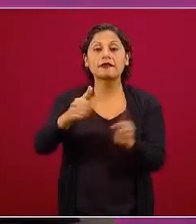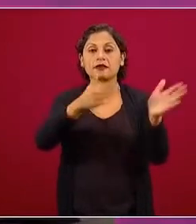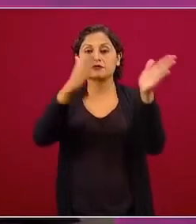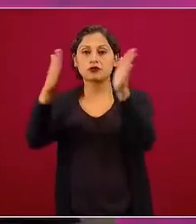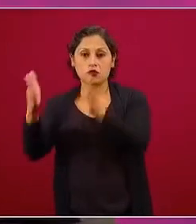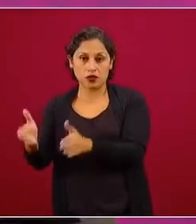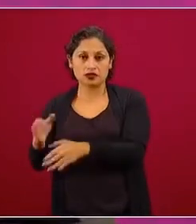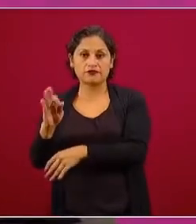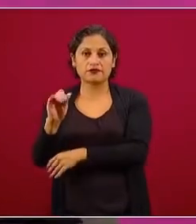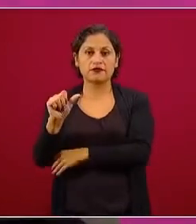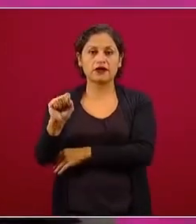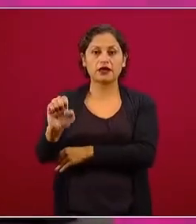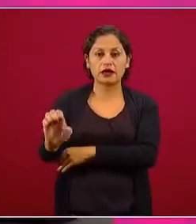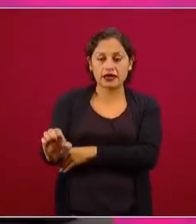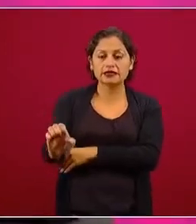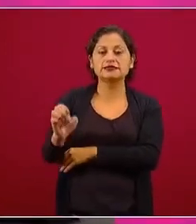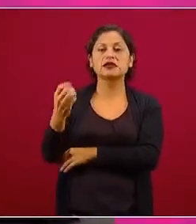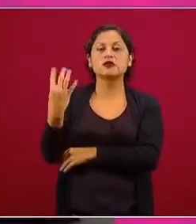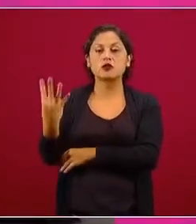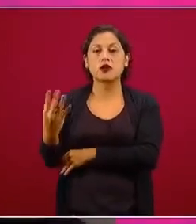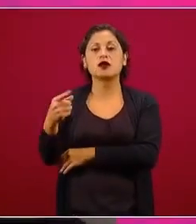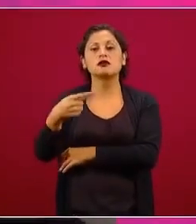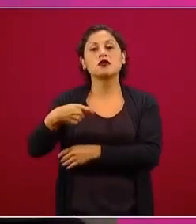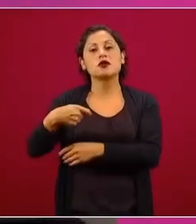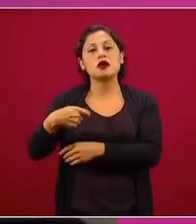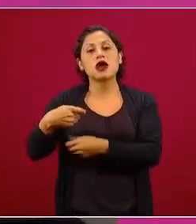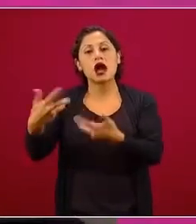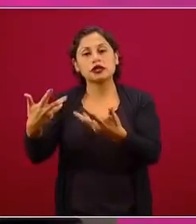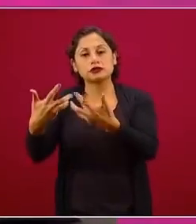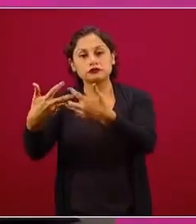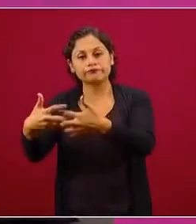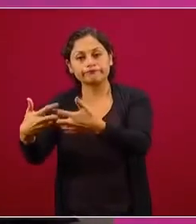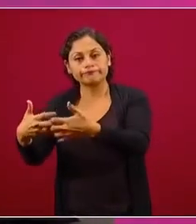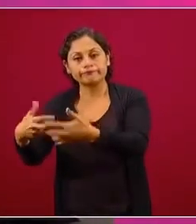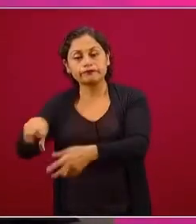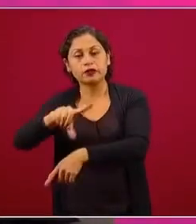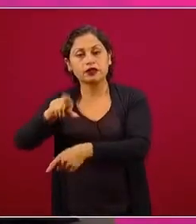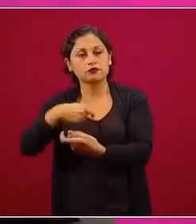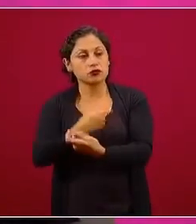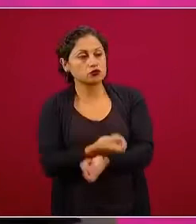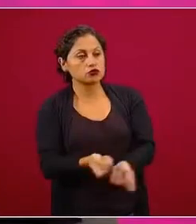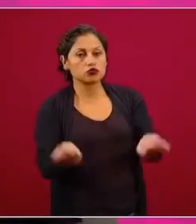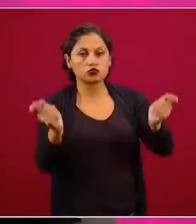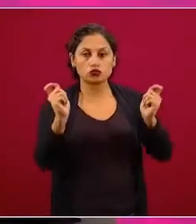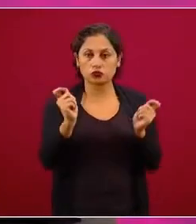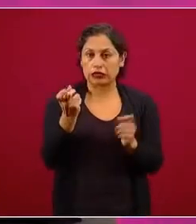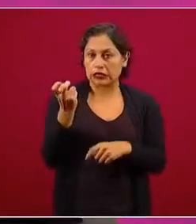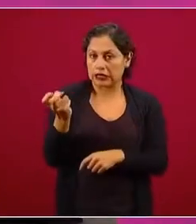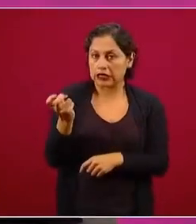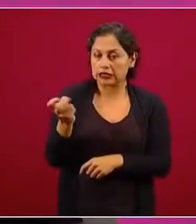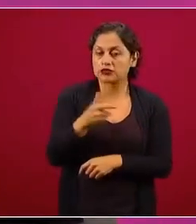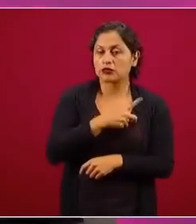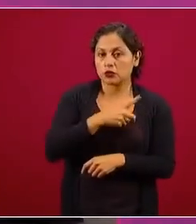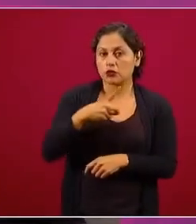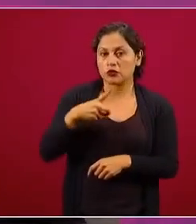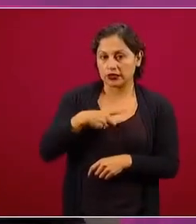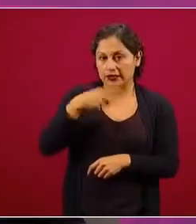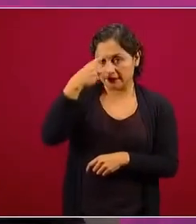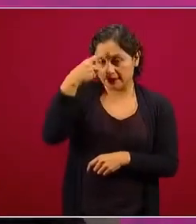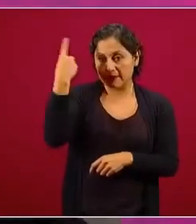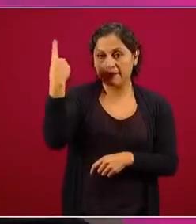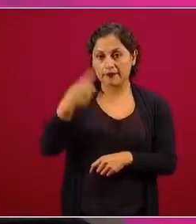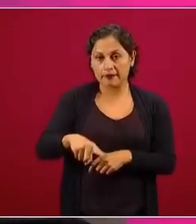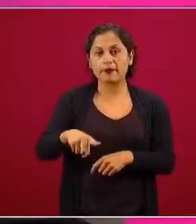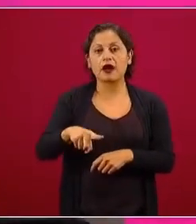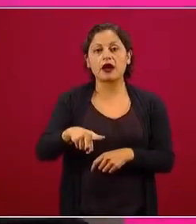producción, una fase de distribución, y que en su momento tendrá que llevarse a cabo pues ya lo que sería la actividad